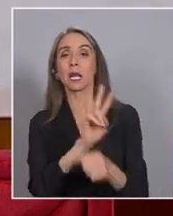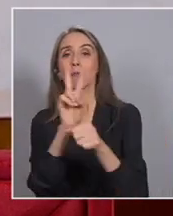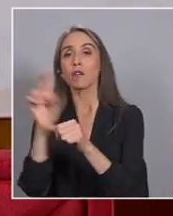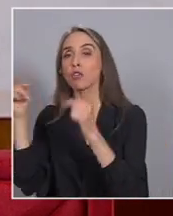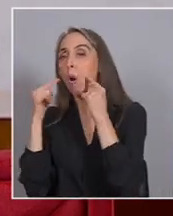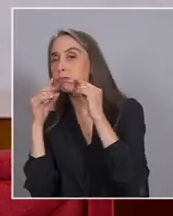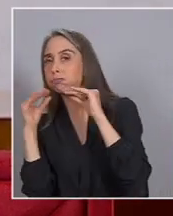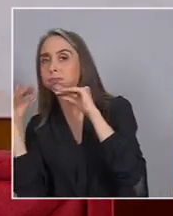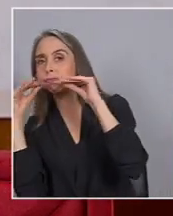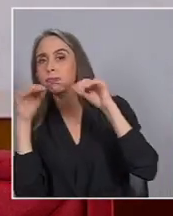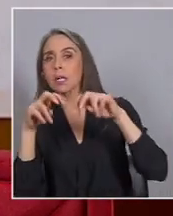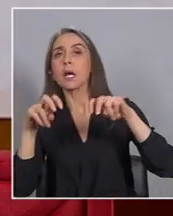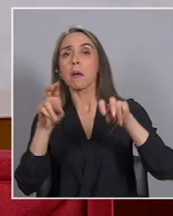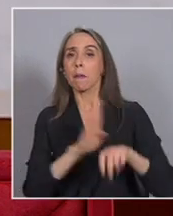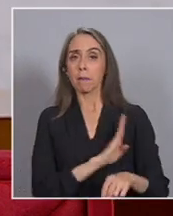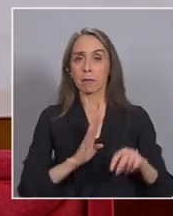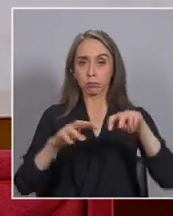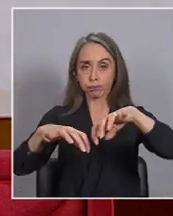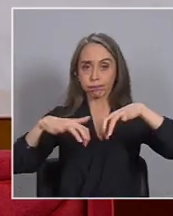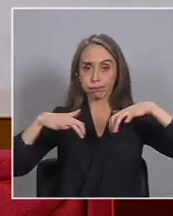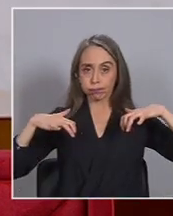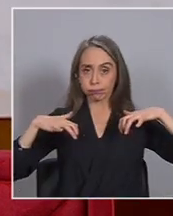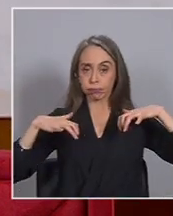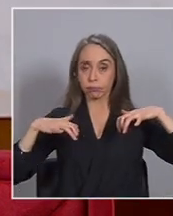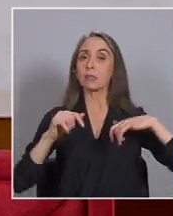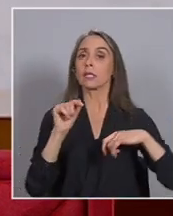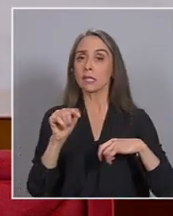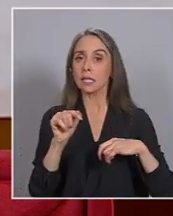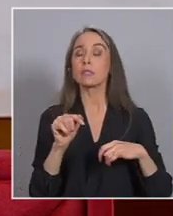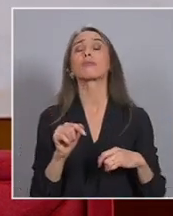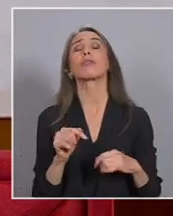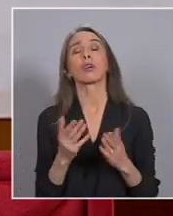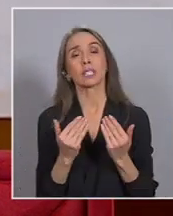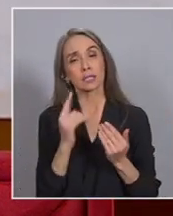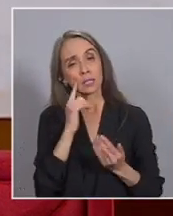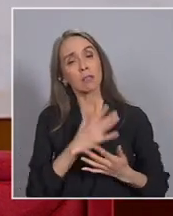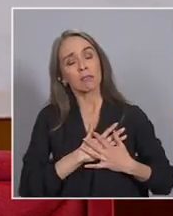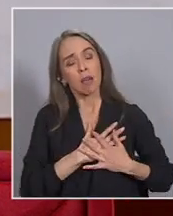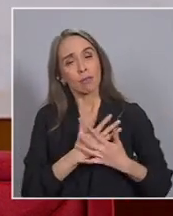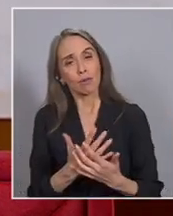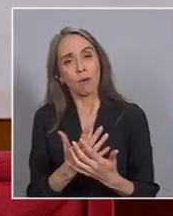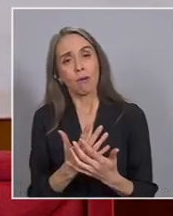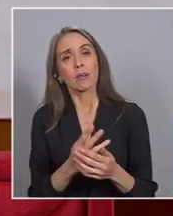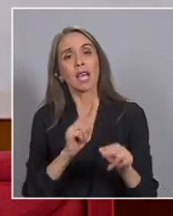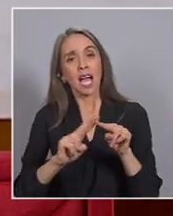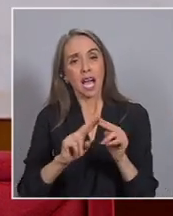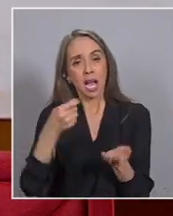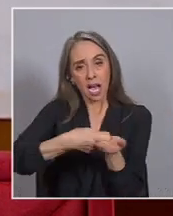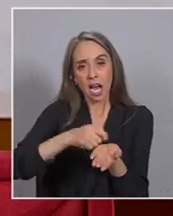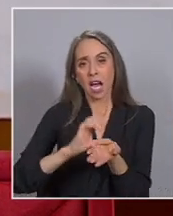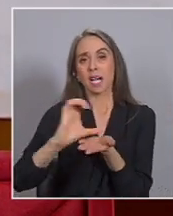murmuran a ser parte de este noble y necesario gesto de reparación.